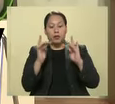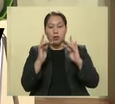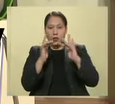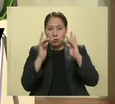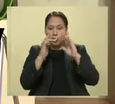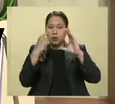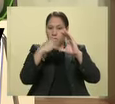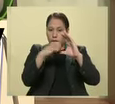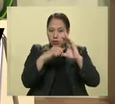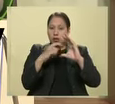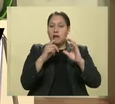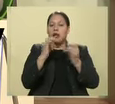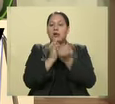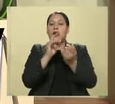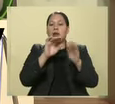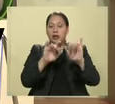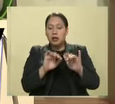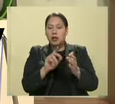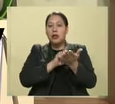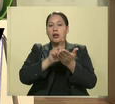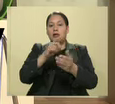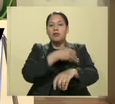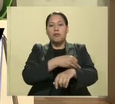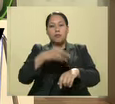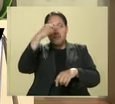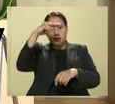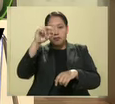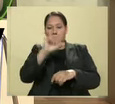que nos escriban a